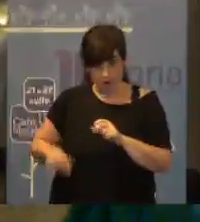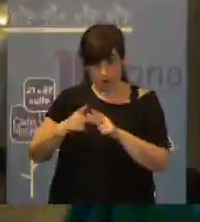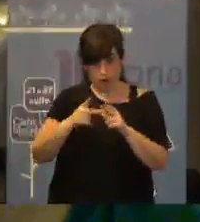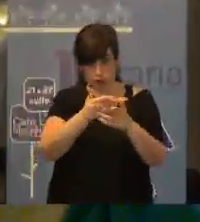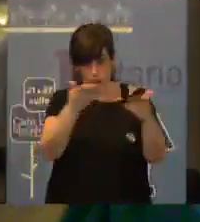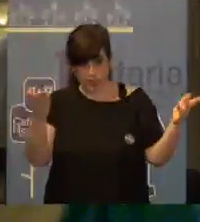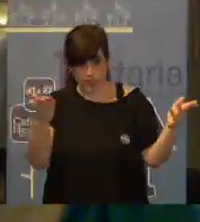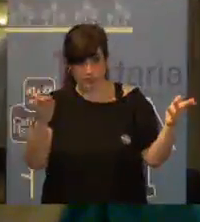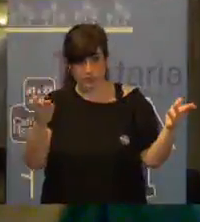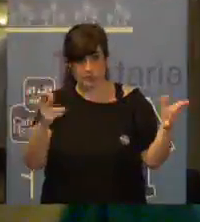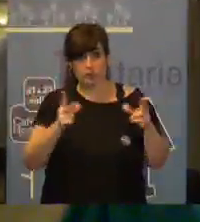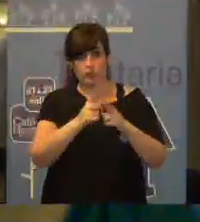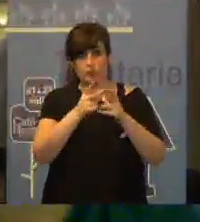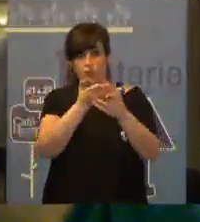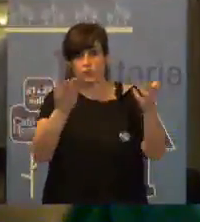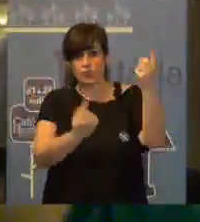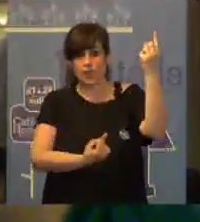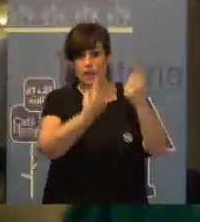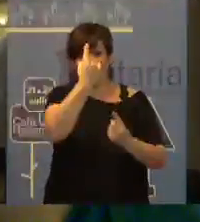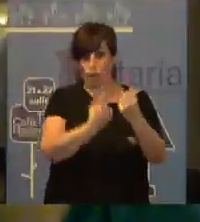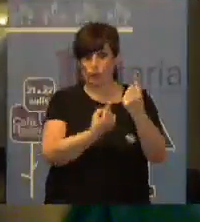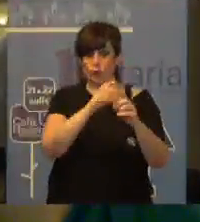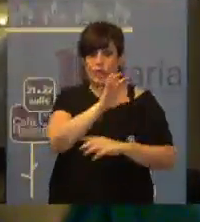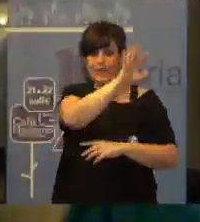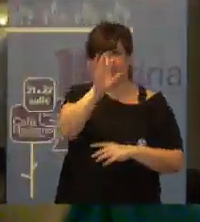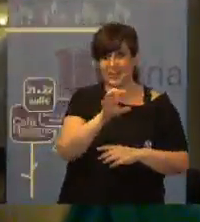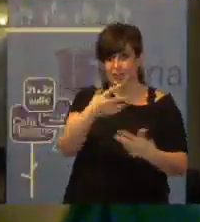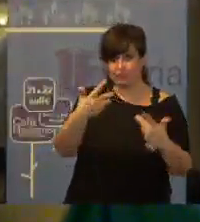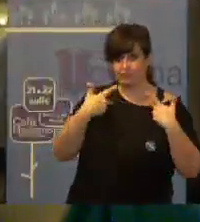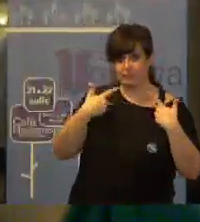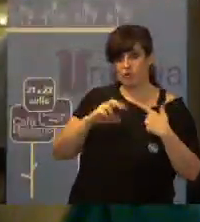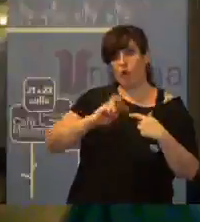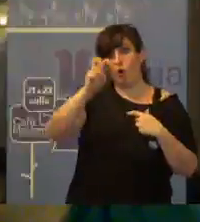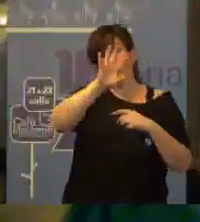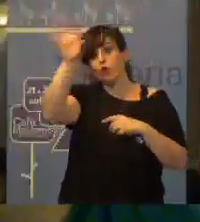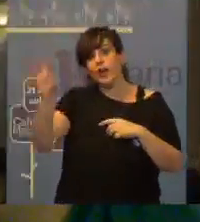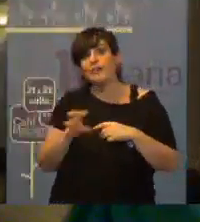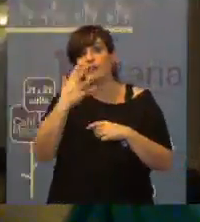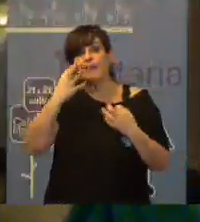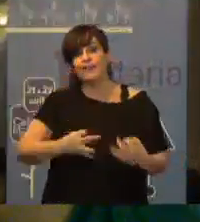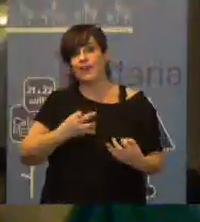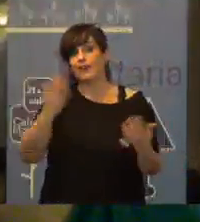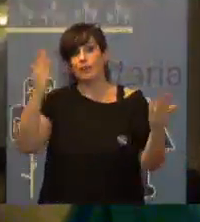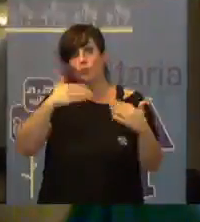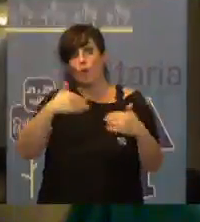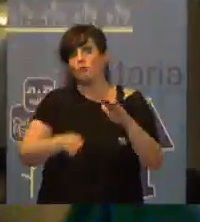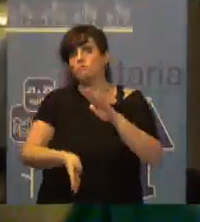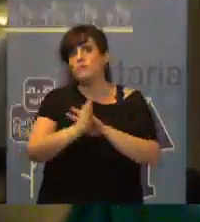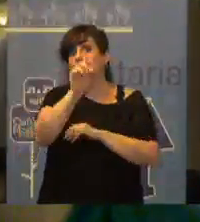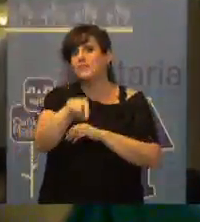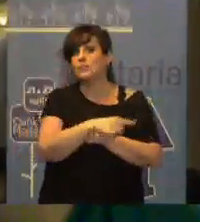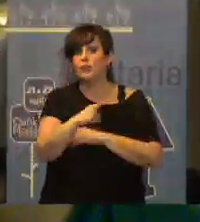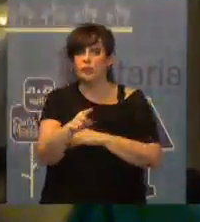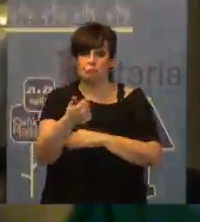sociedade donde unos pertenecen a nacións asoalladas e outros pertenecen a nacións que non o son, siguen estando aí ou non. E